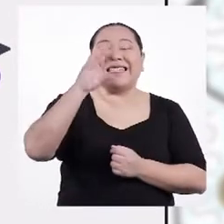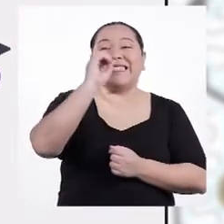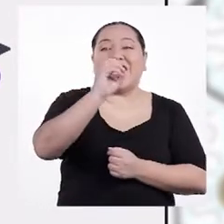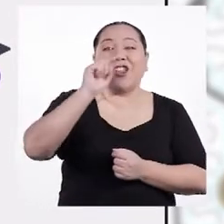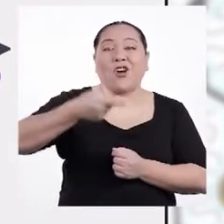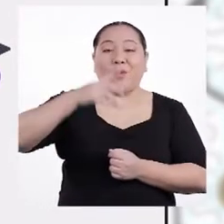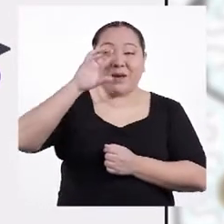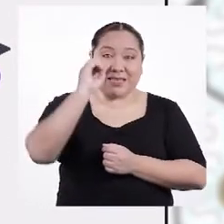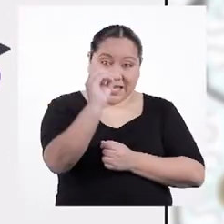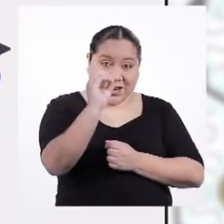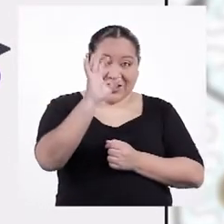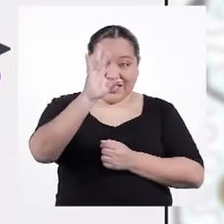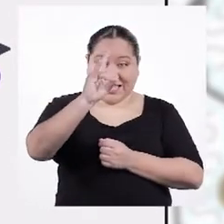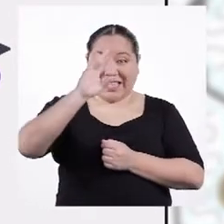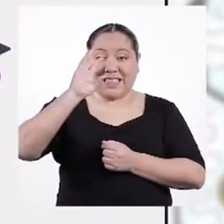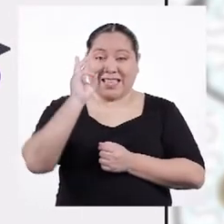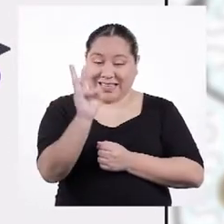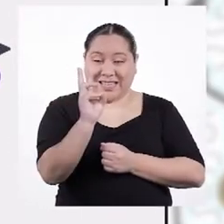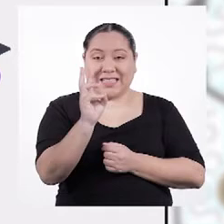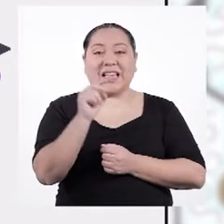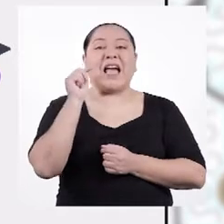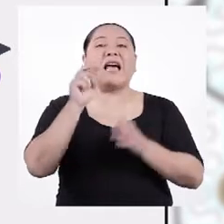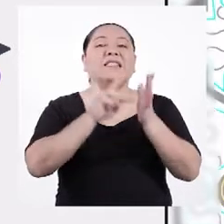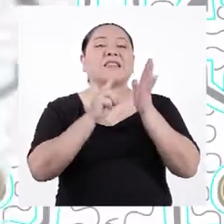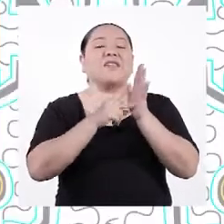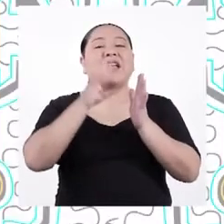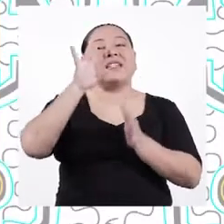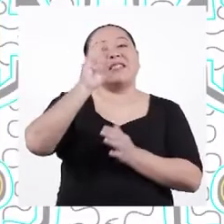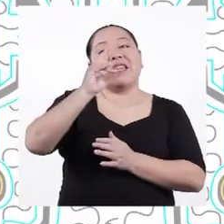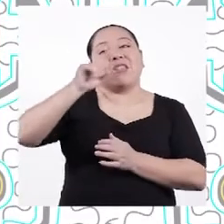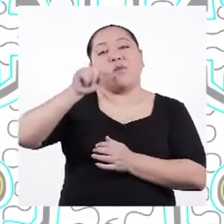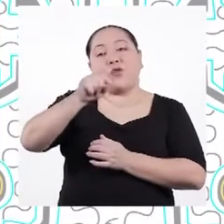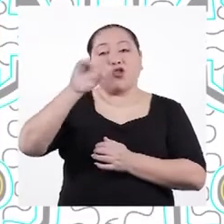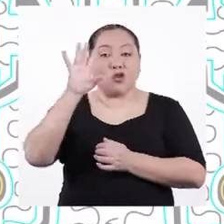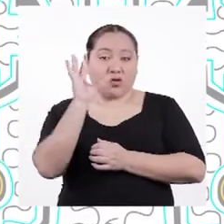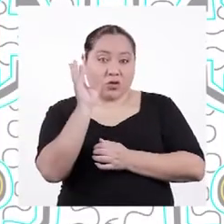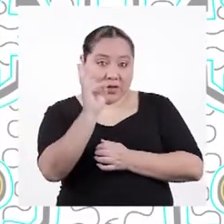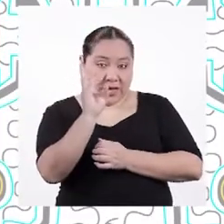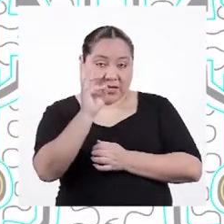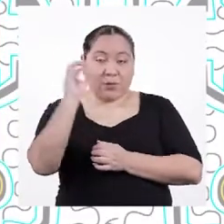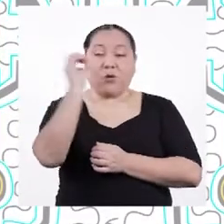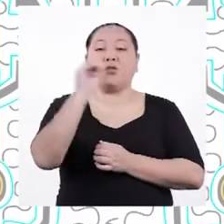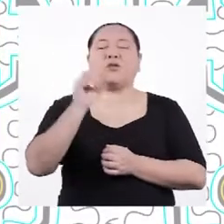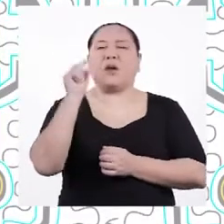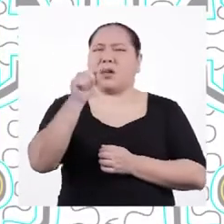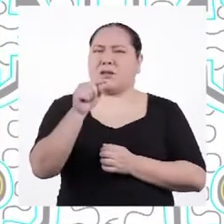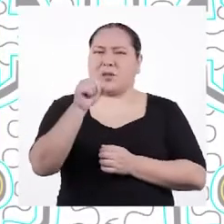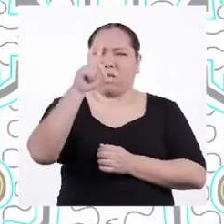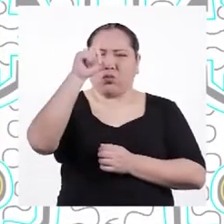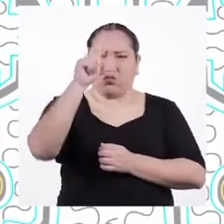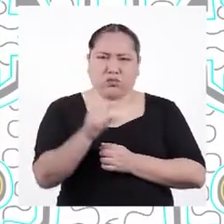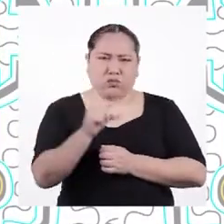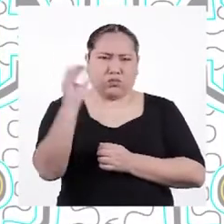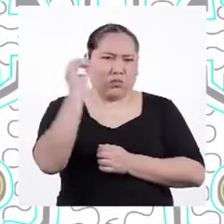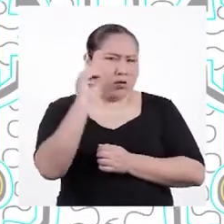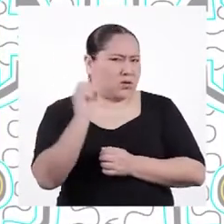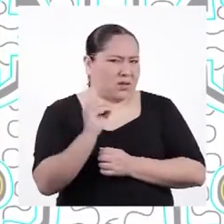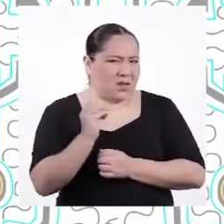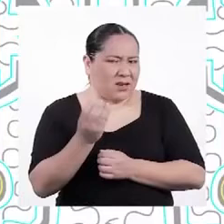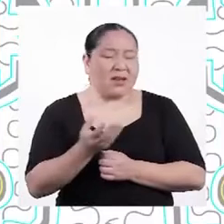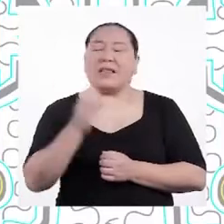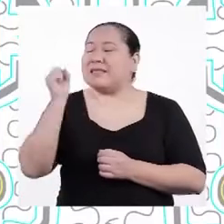0,076, o sea, 7,6%. Ese porcentaje es bien bajo, ¿no? Así es, Laura.